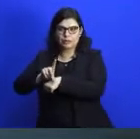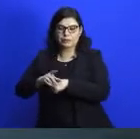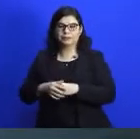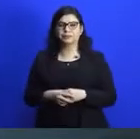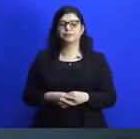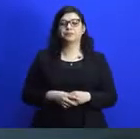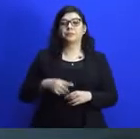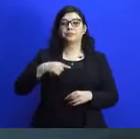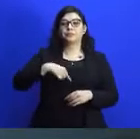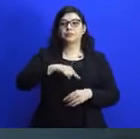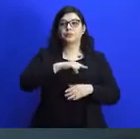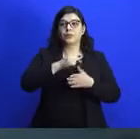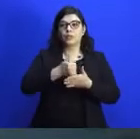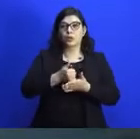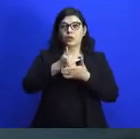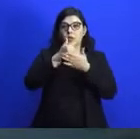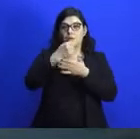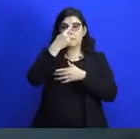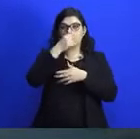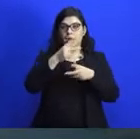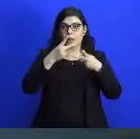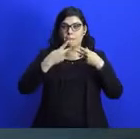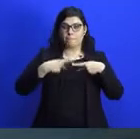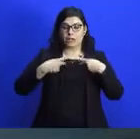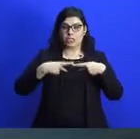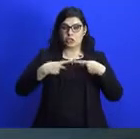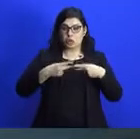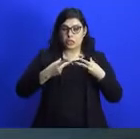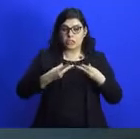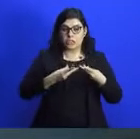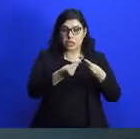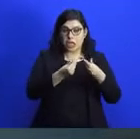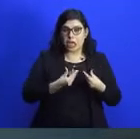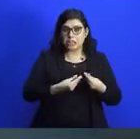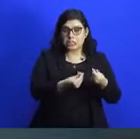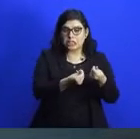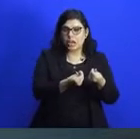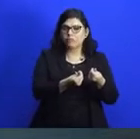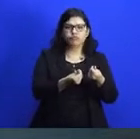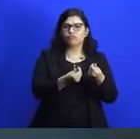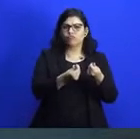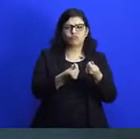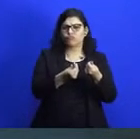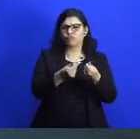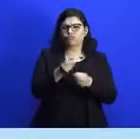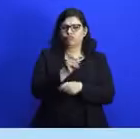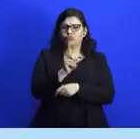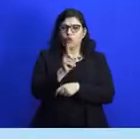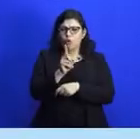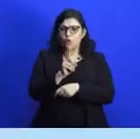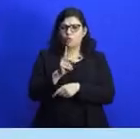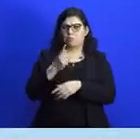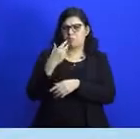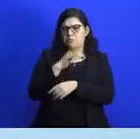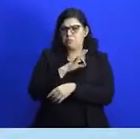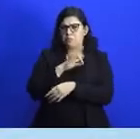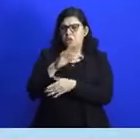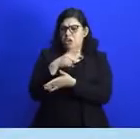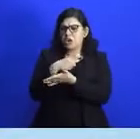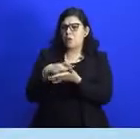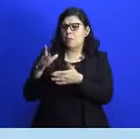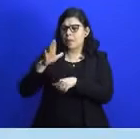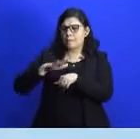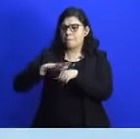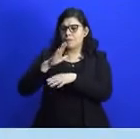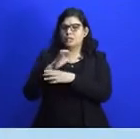que la gente gaste menos dinero para adquirir las cosas que quiera adquirir y con esto pueda comprar más cosas